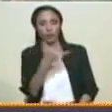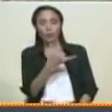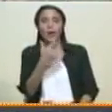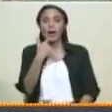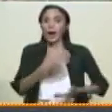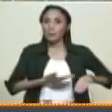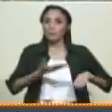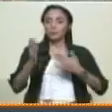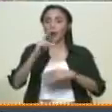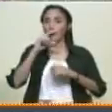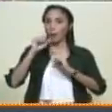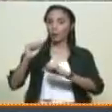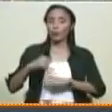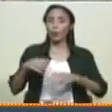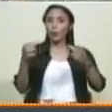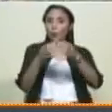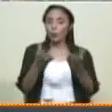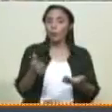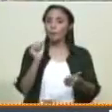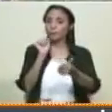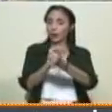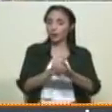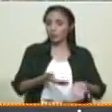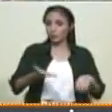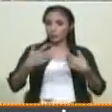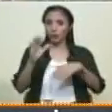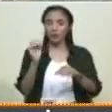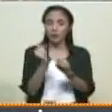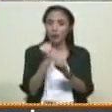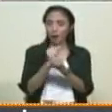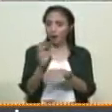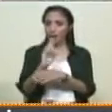al presidente y a los organismos del Estado.